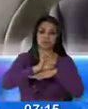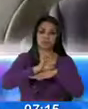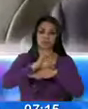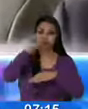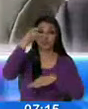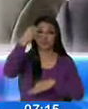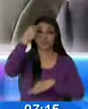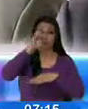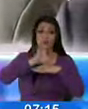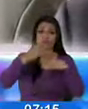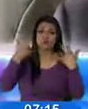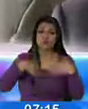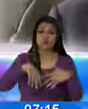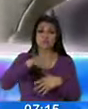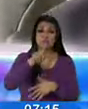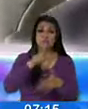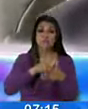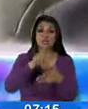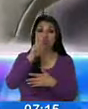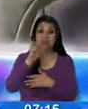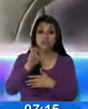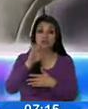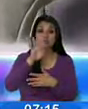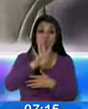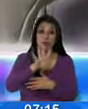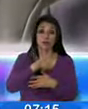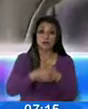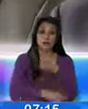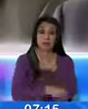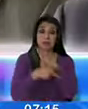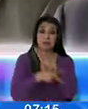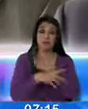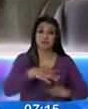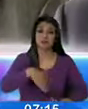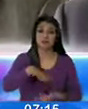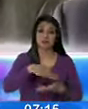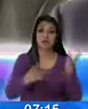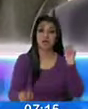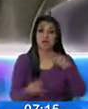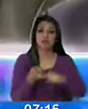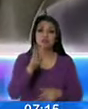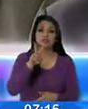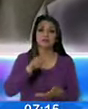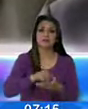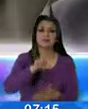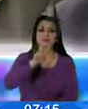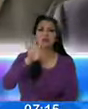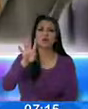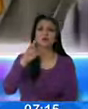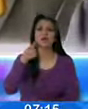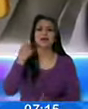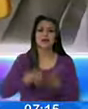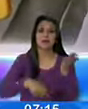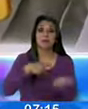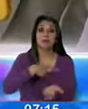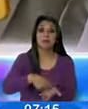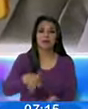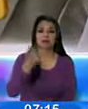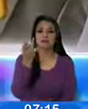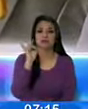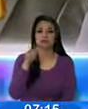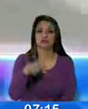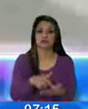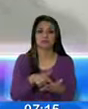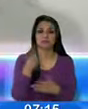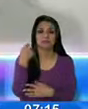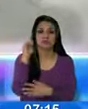comprometió 1.204 millones de barriles de petróleo hasta el año 2024 para pagar 18.000 millones de